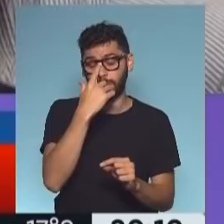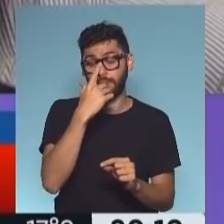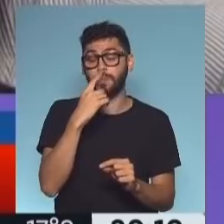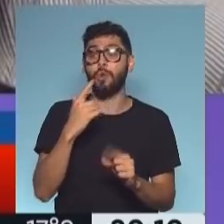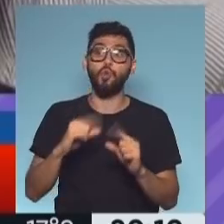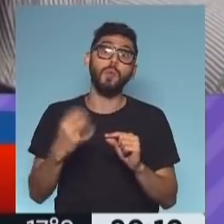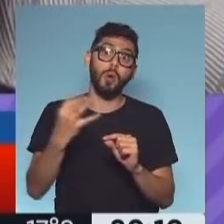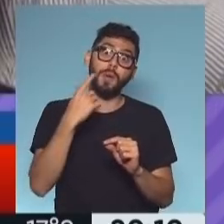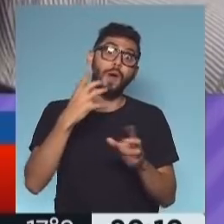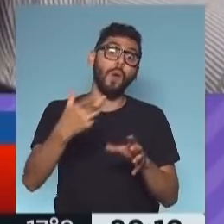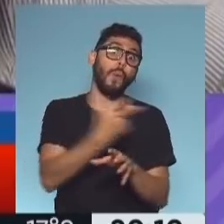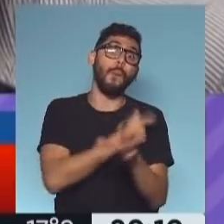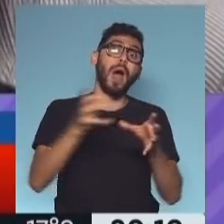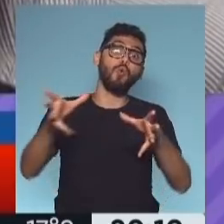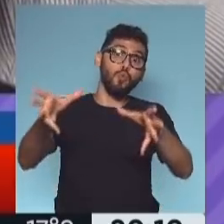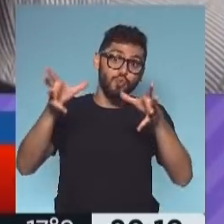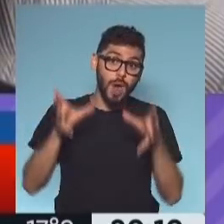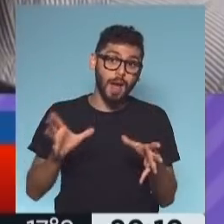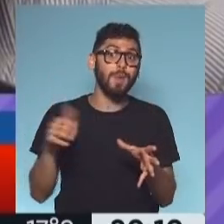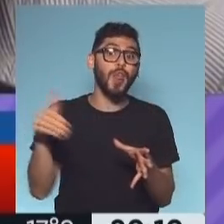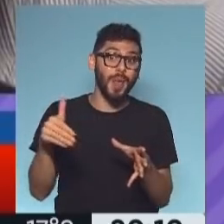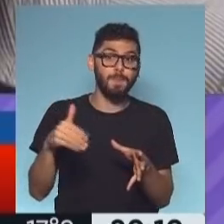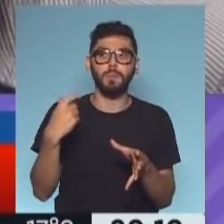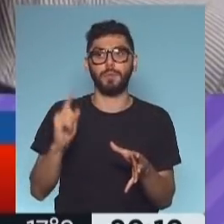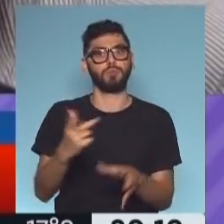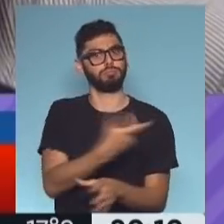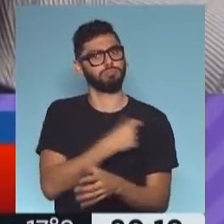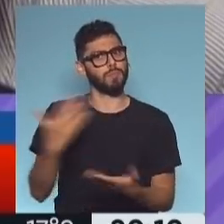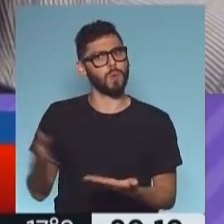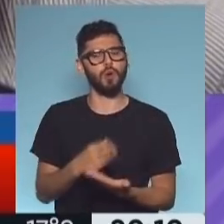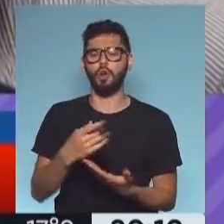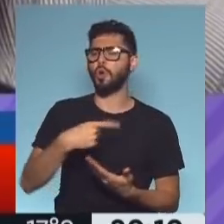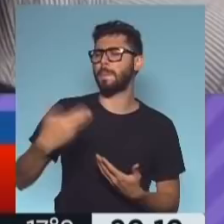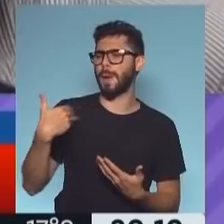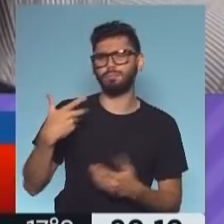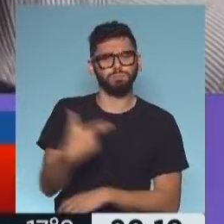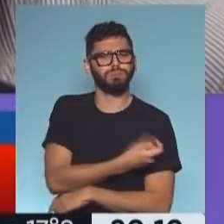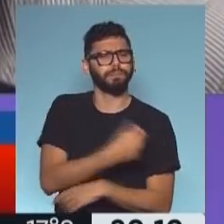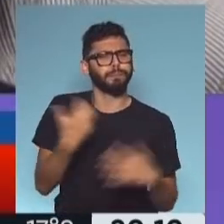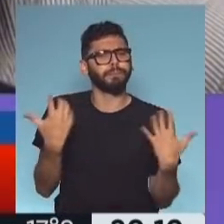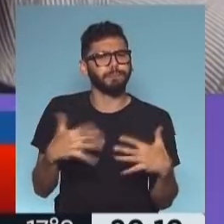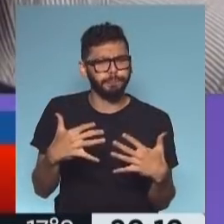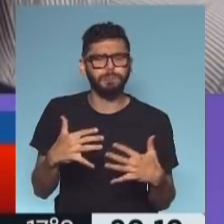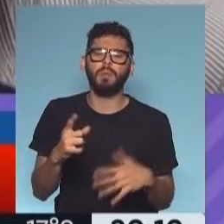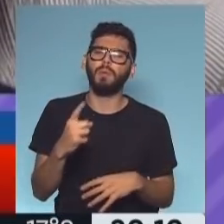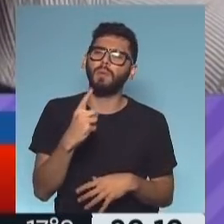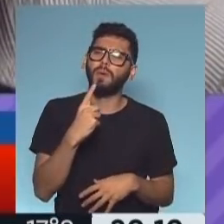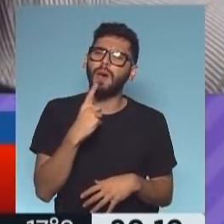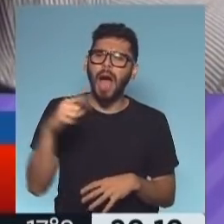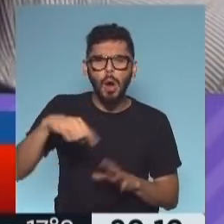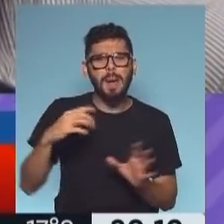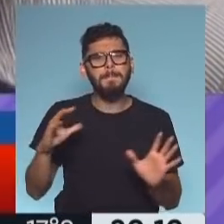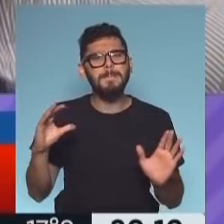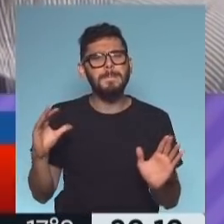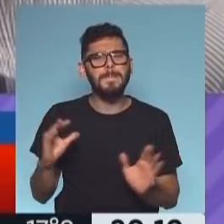lo que tardaron en llegar las vacunas en cantidad. Las últimas 2 semanas hubo un flujo más importante, hubo una llegada más importante. Es cierto que en estos días se ha demorado.